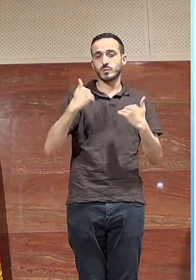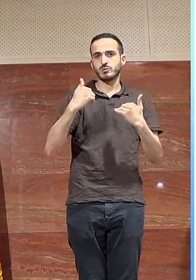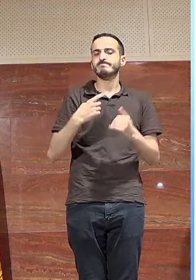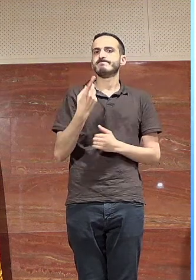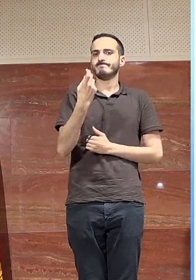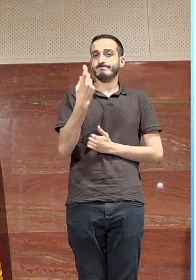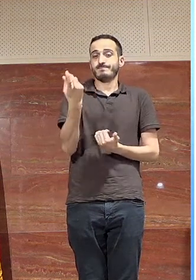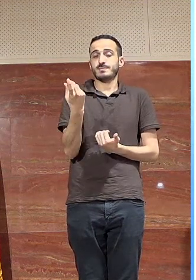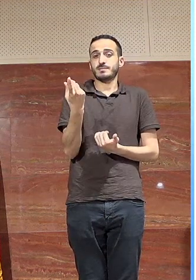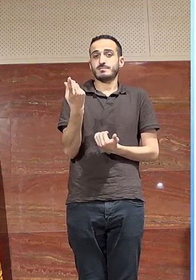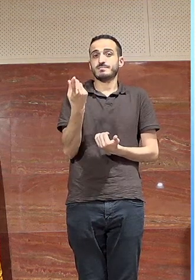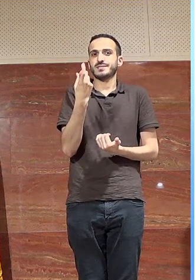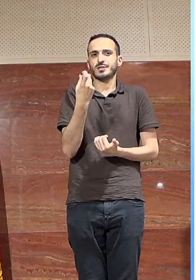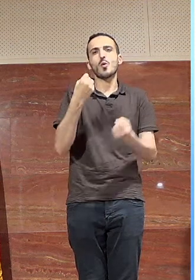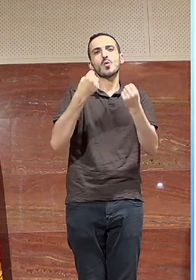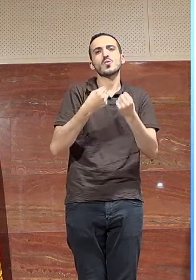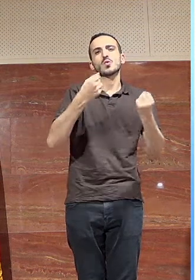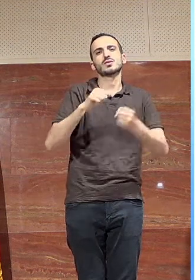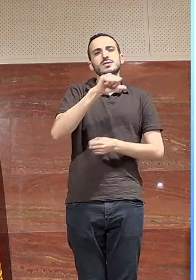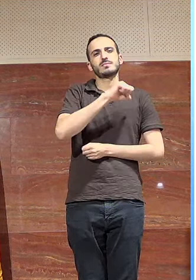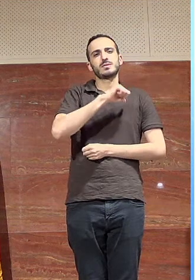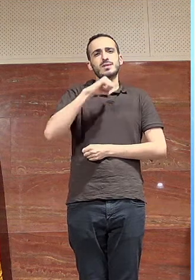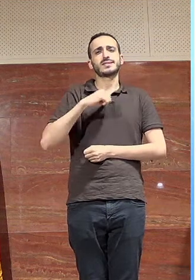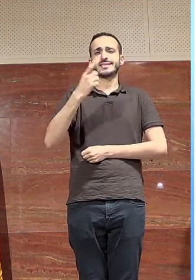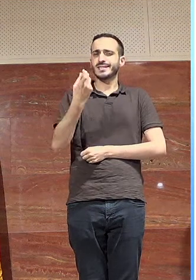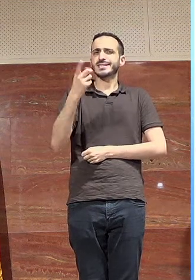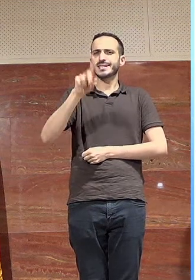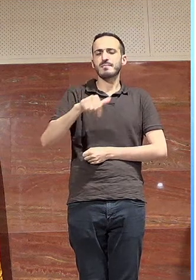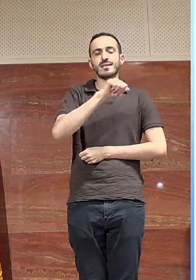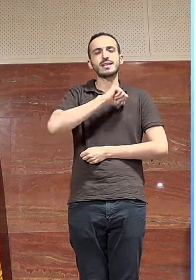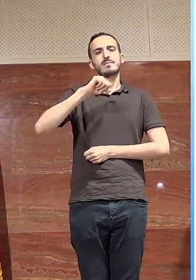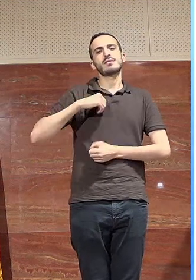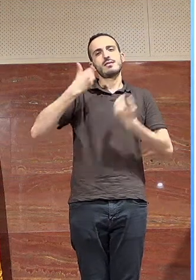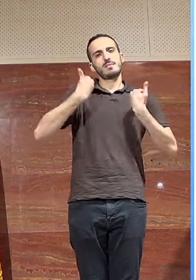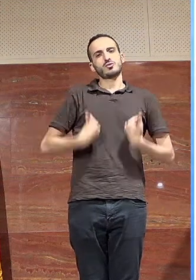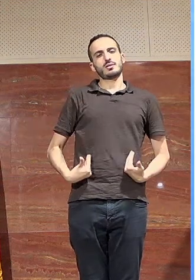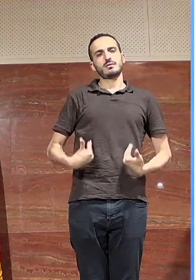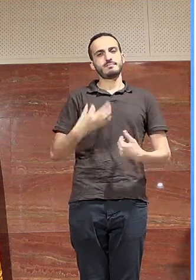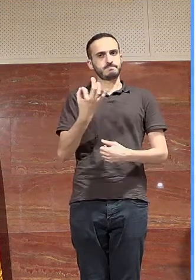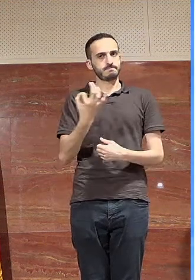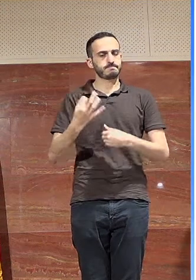necesario que tengan una autonomía e independencia las personas mayores.